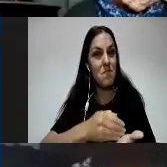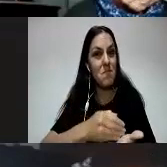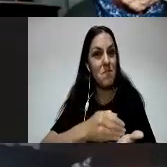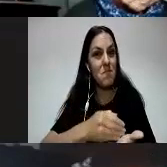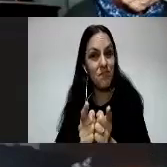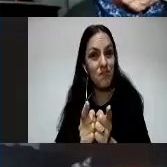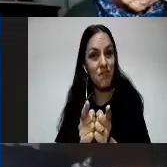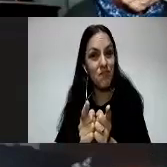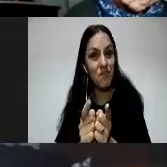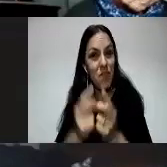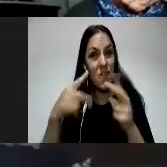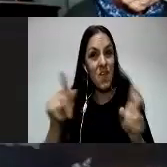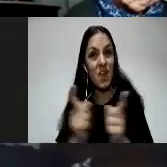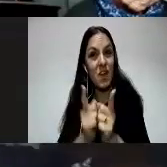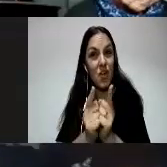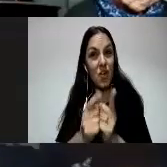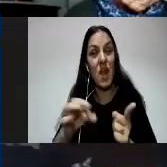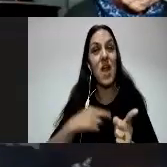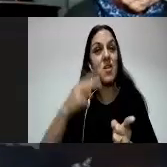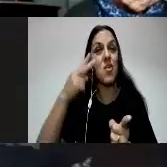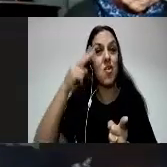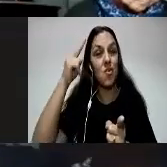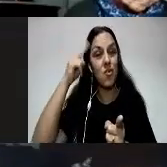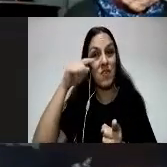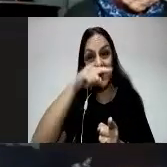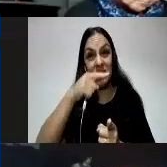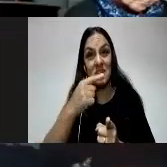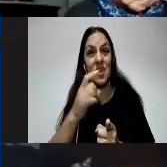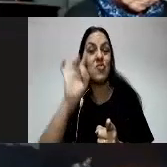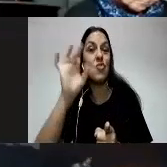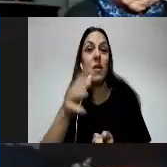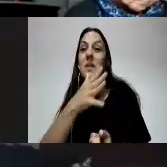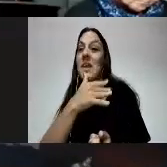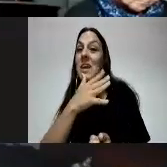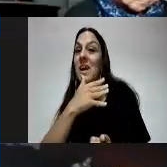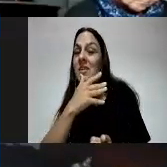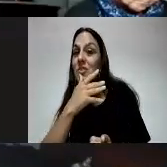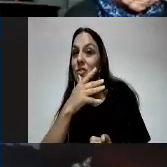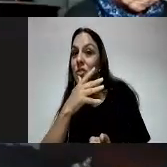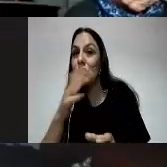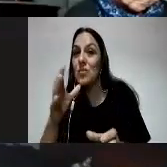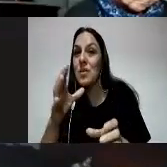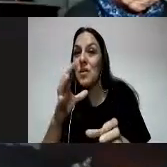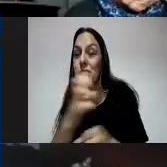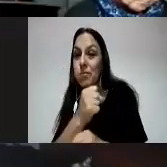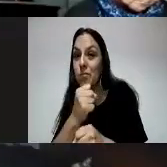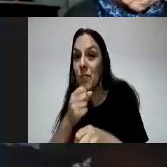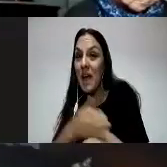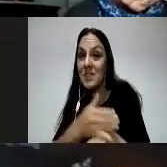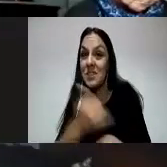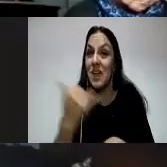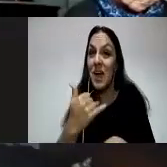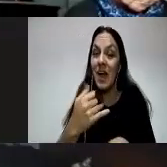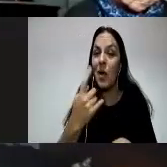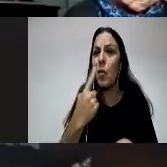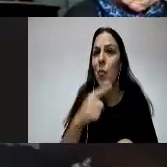que tenía 14 unidades accesibles, y llegado al 2015 se logró